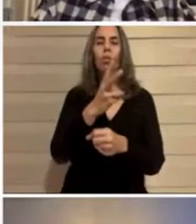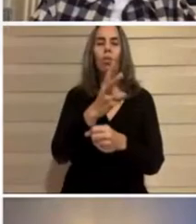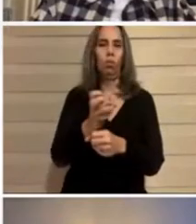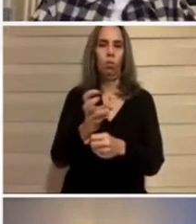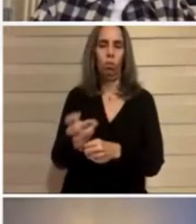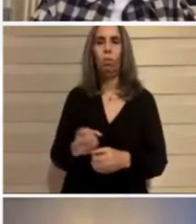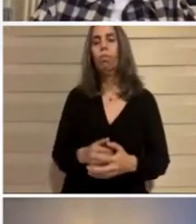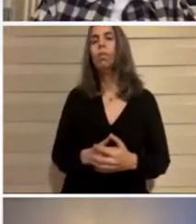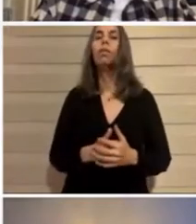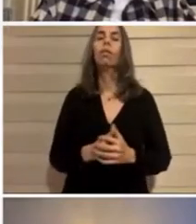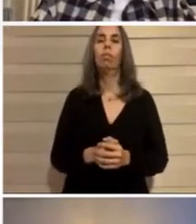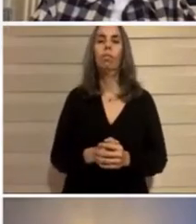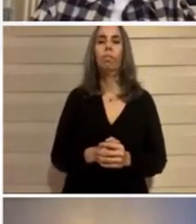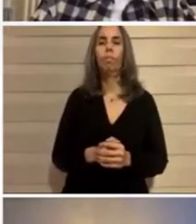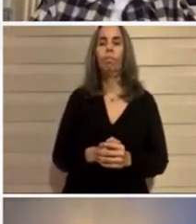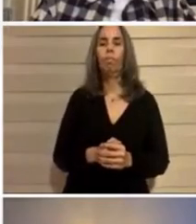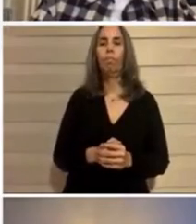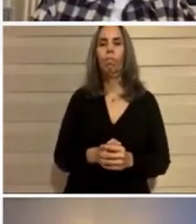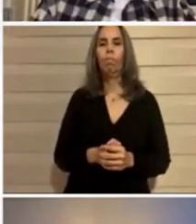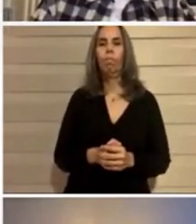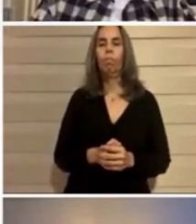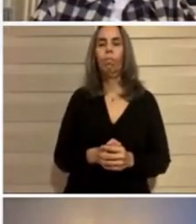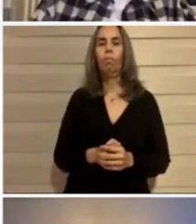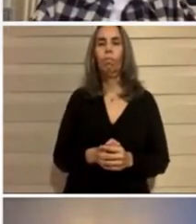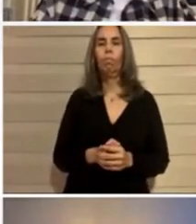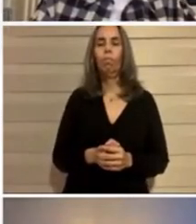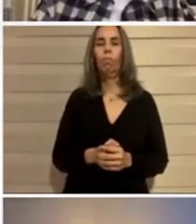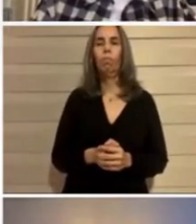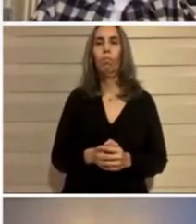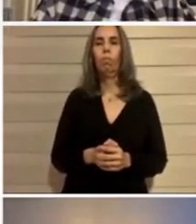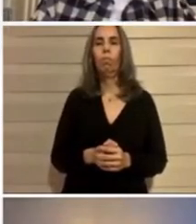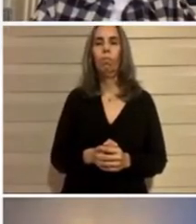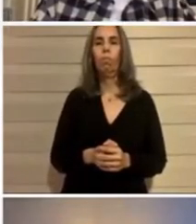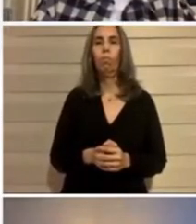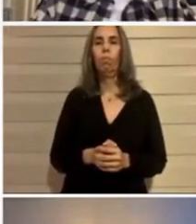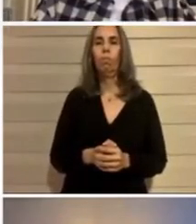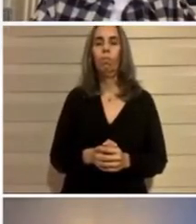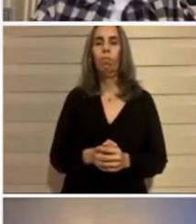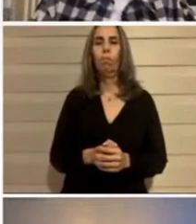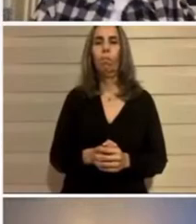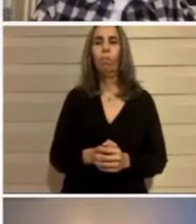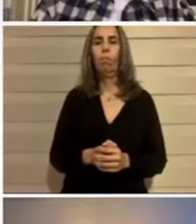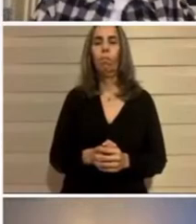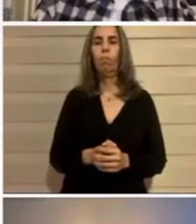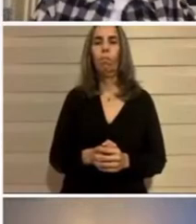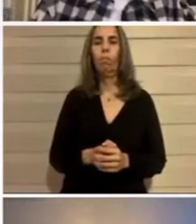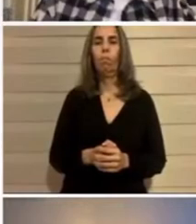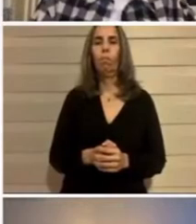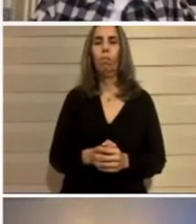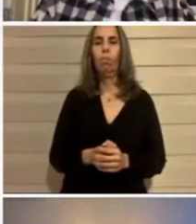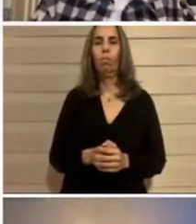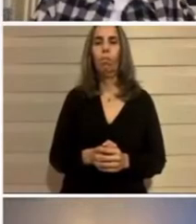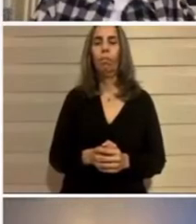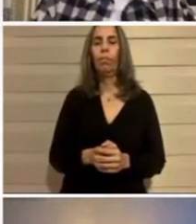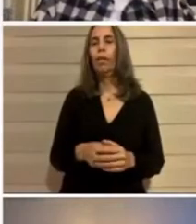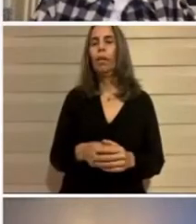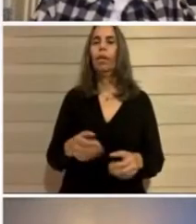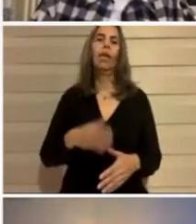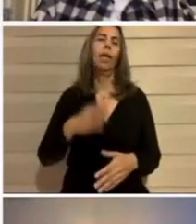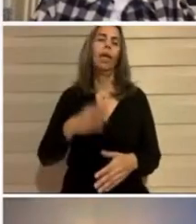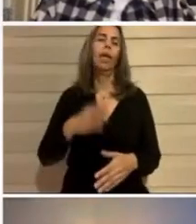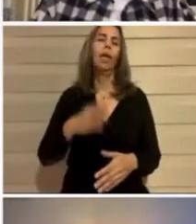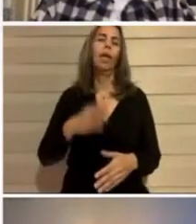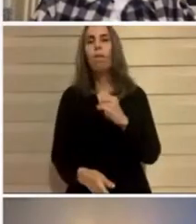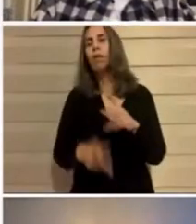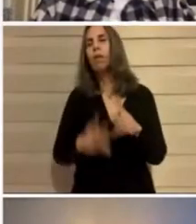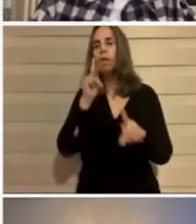apoyado en esta ronda de preguntas. Pues bien, así hemos llegado al final de esta plática. Estamos